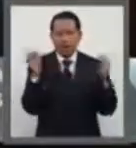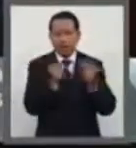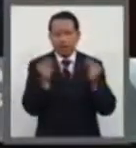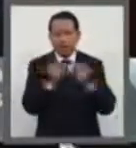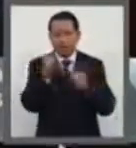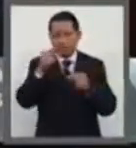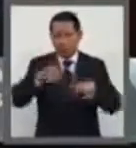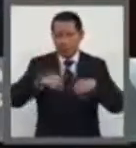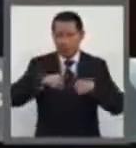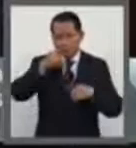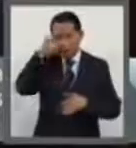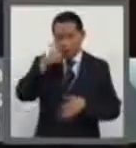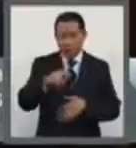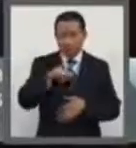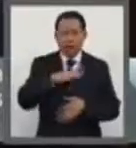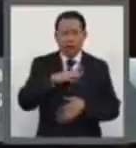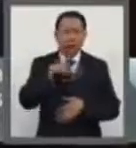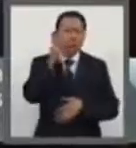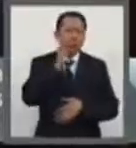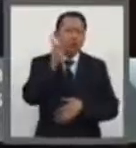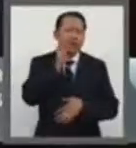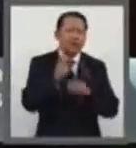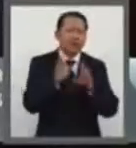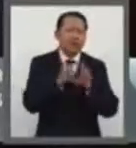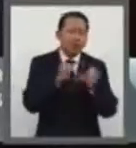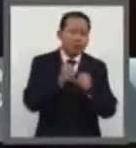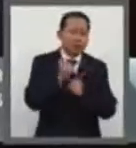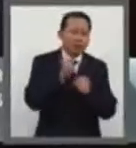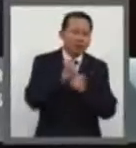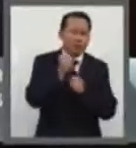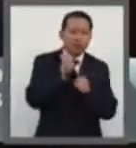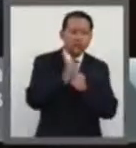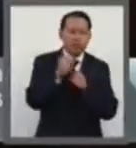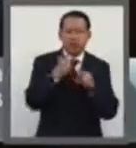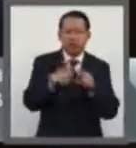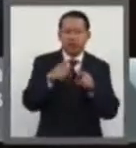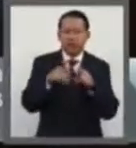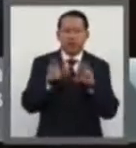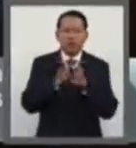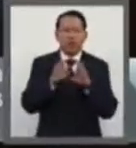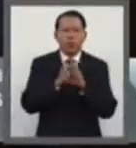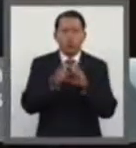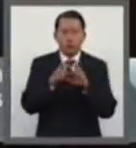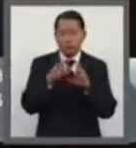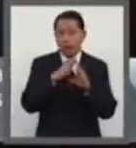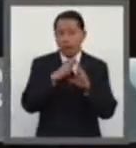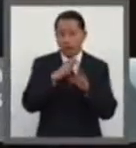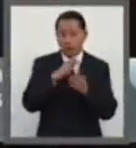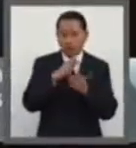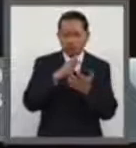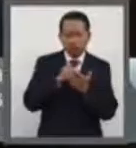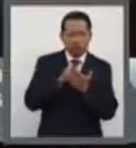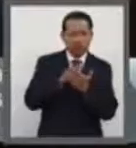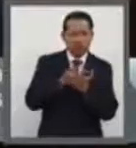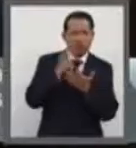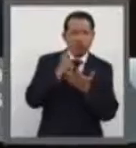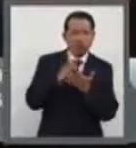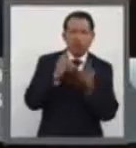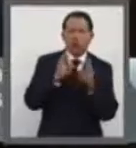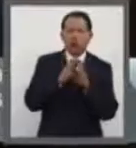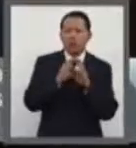para garantizar que las pruebas obtenidas mediante actos de tortura bajo argumento alguno sean utilizadas en